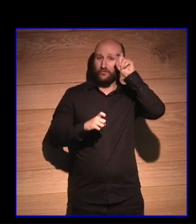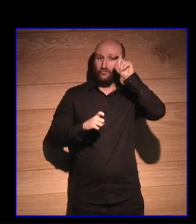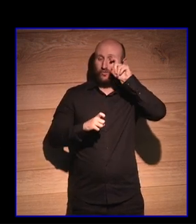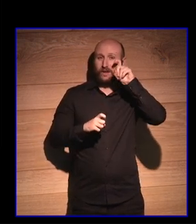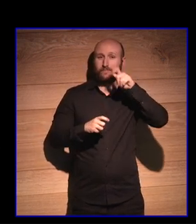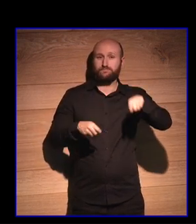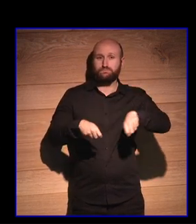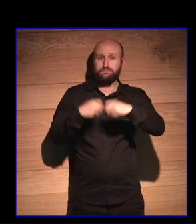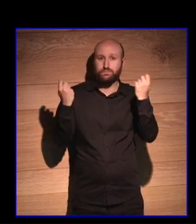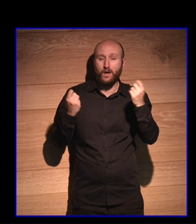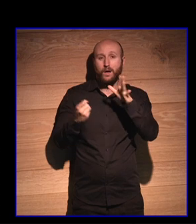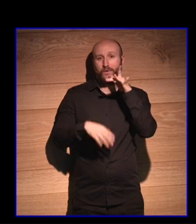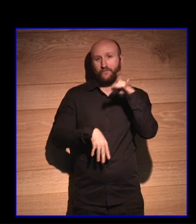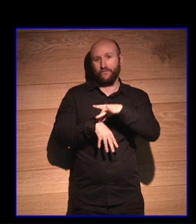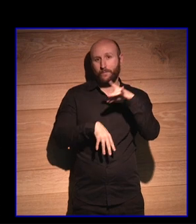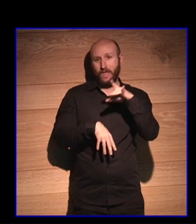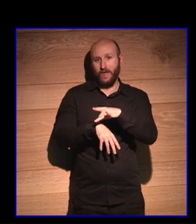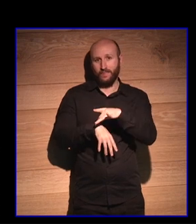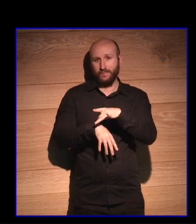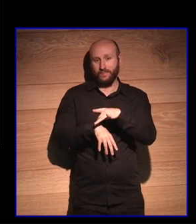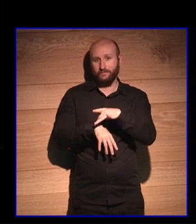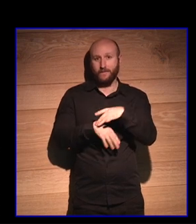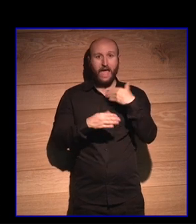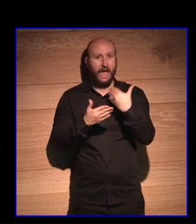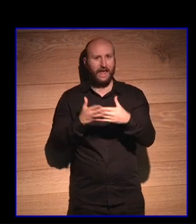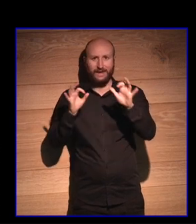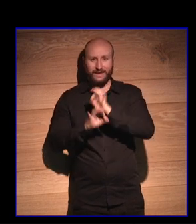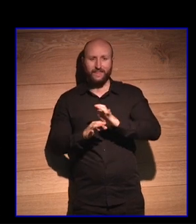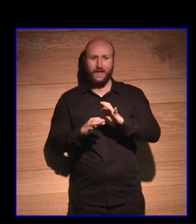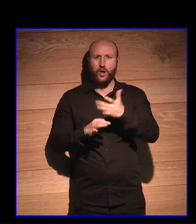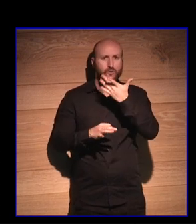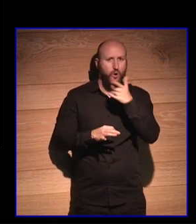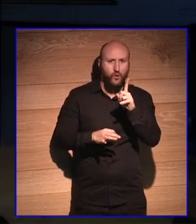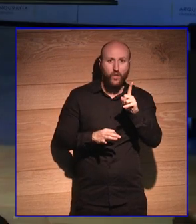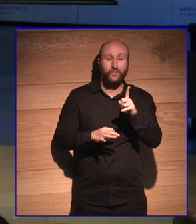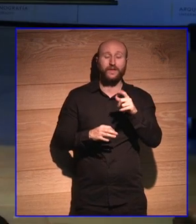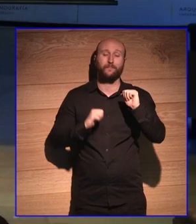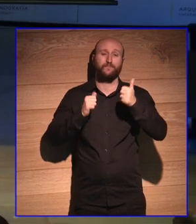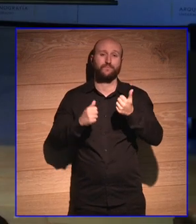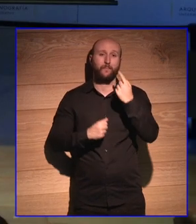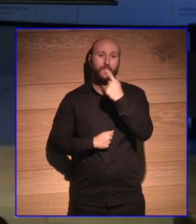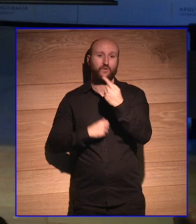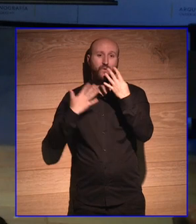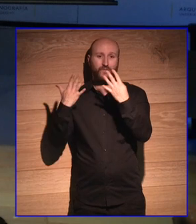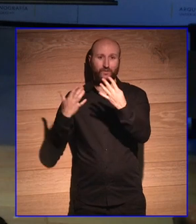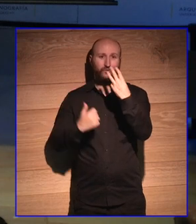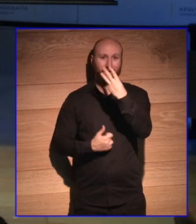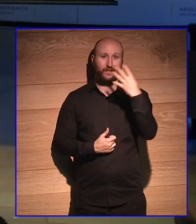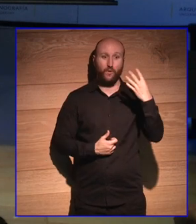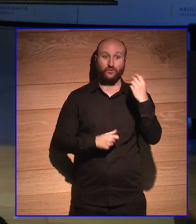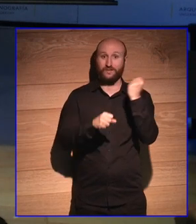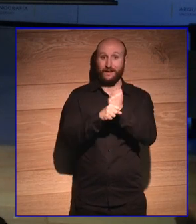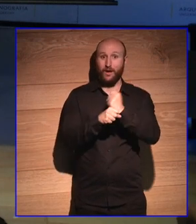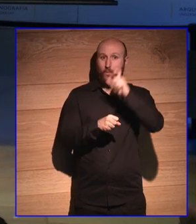muy pronto por una enfermedad no alegado y desconocida iniciada en 1934 que le obligó a abandonar su trabajo